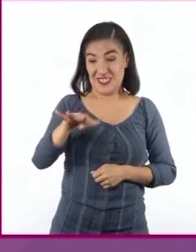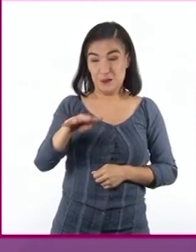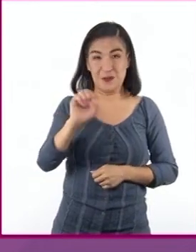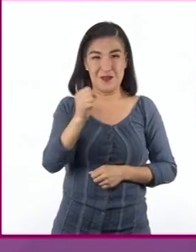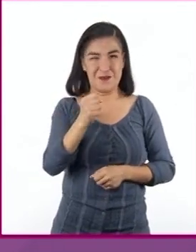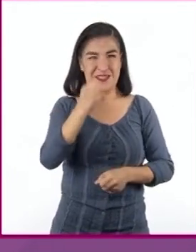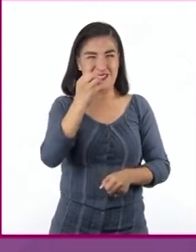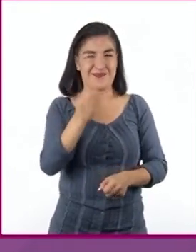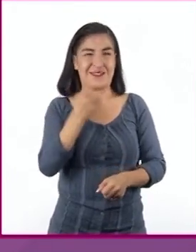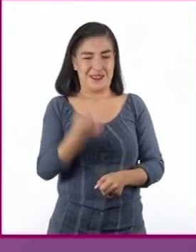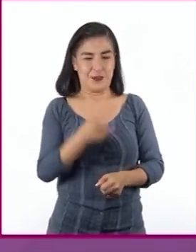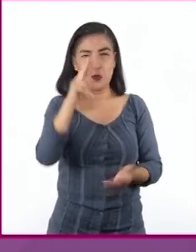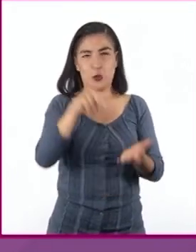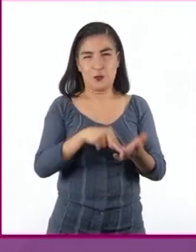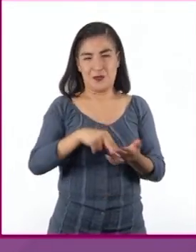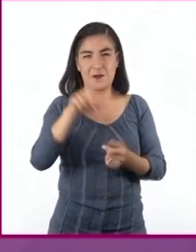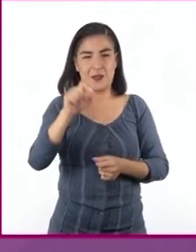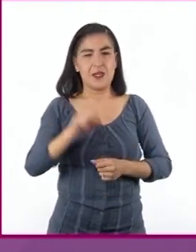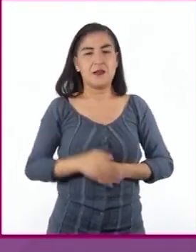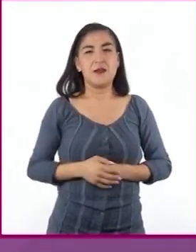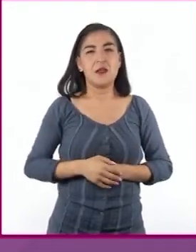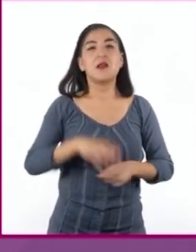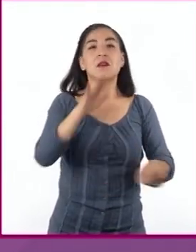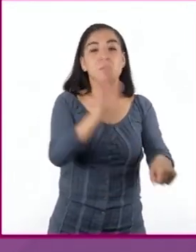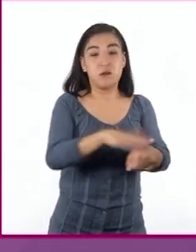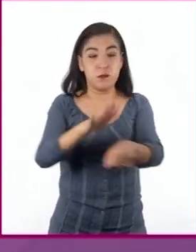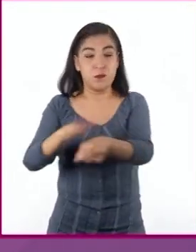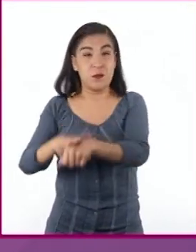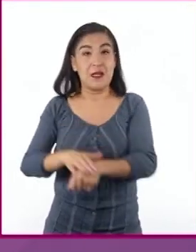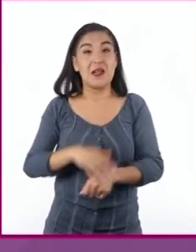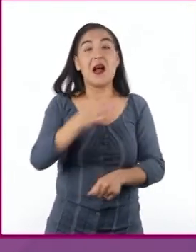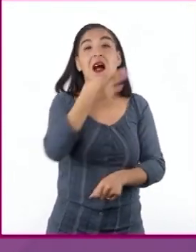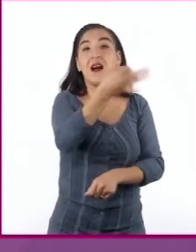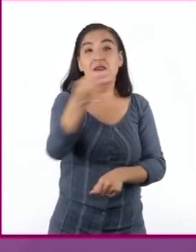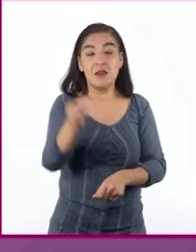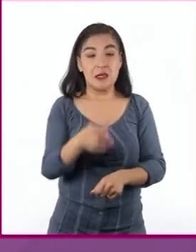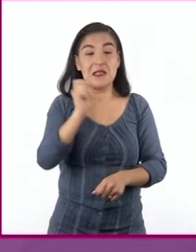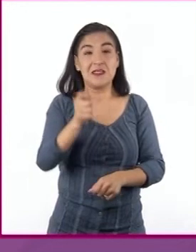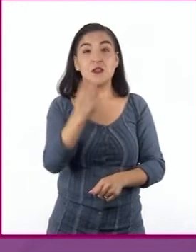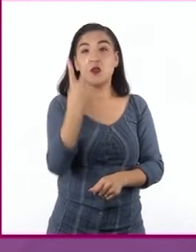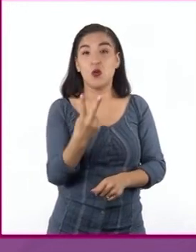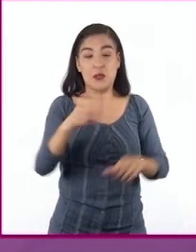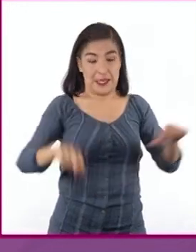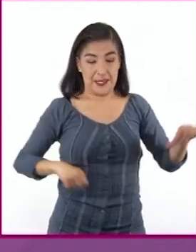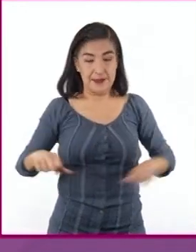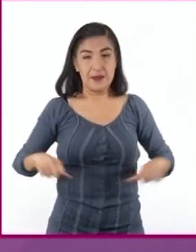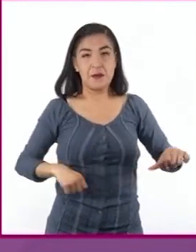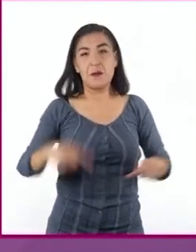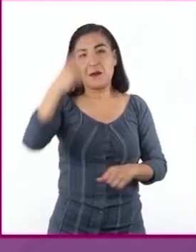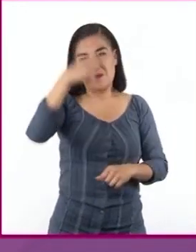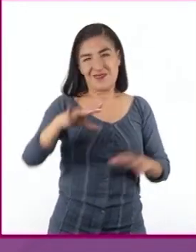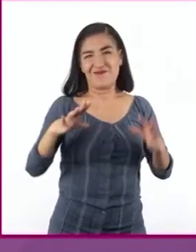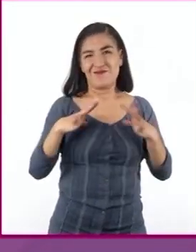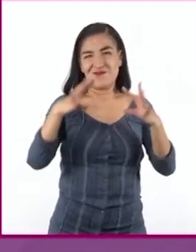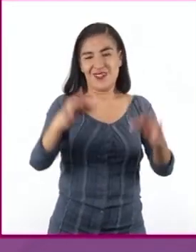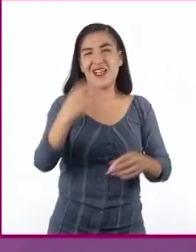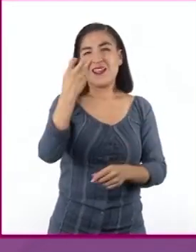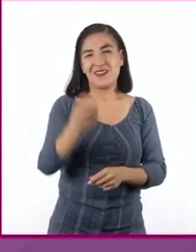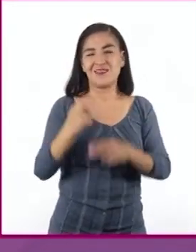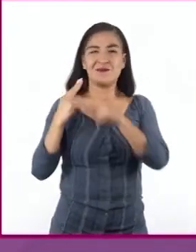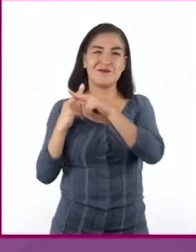a circular en las redes sociales información acerca de que iba a haber 2 actividades en conmemoración a esa